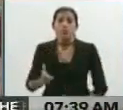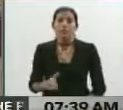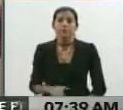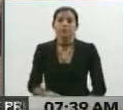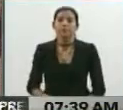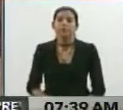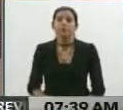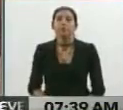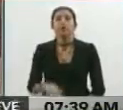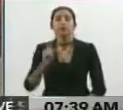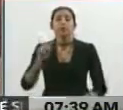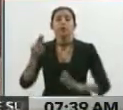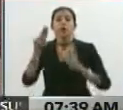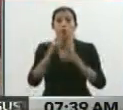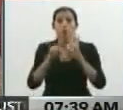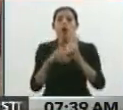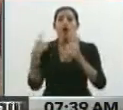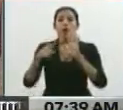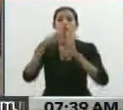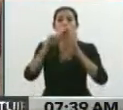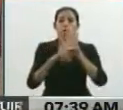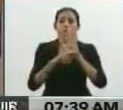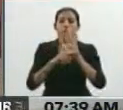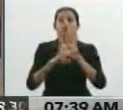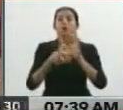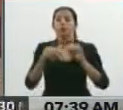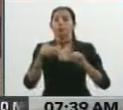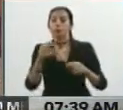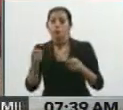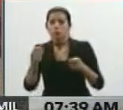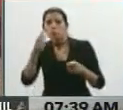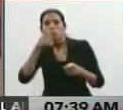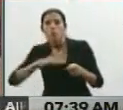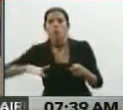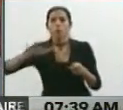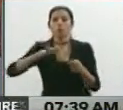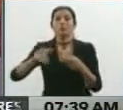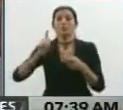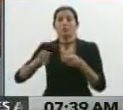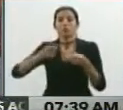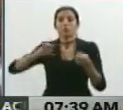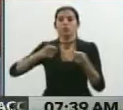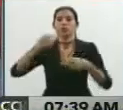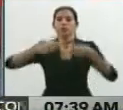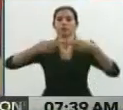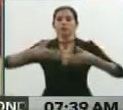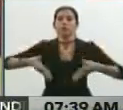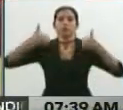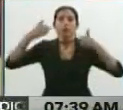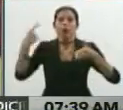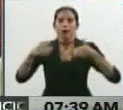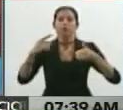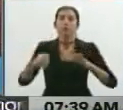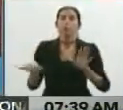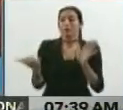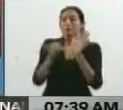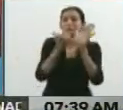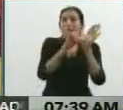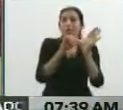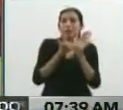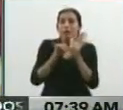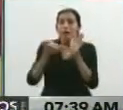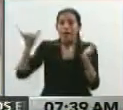limitaciones para operarlo en zonas pobladas en zonas donde hay edificaciones en zonas de aproximación de